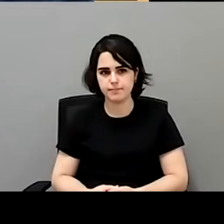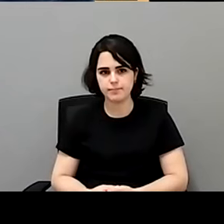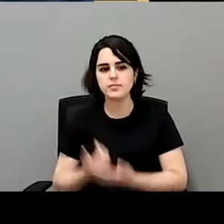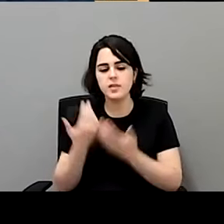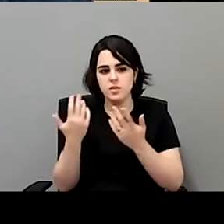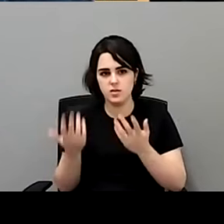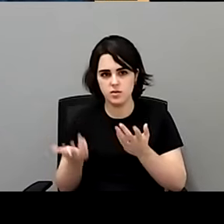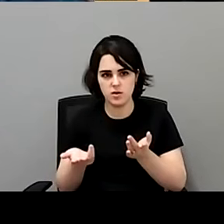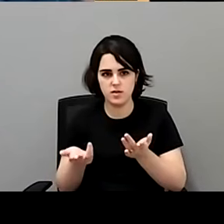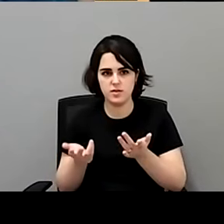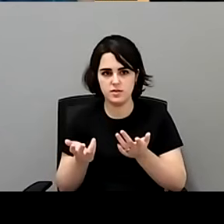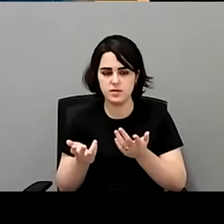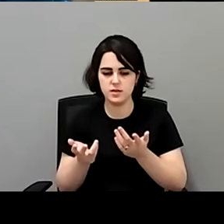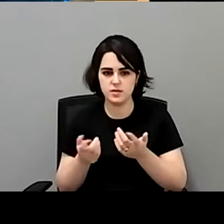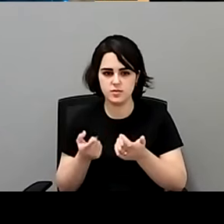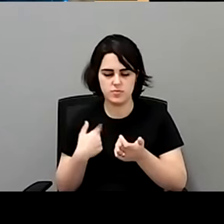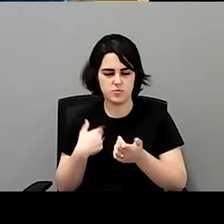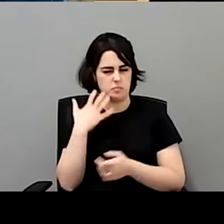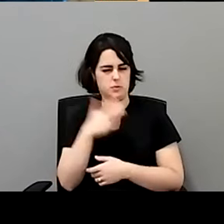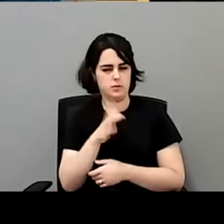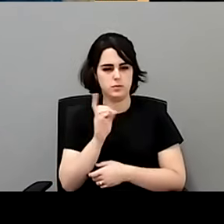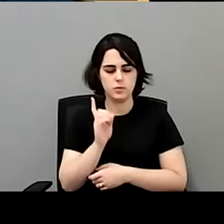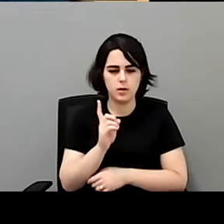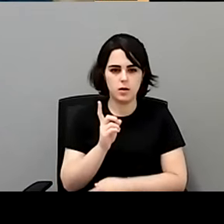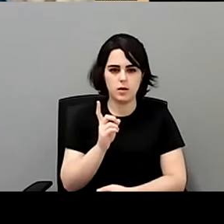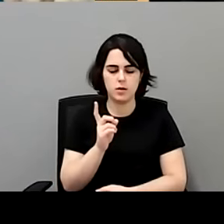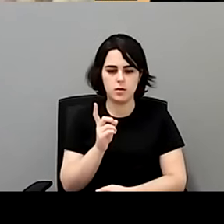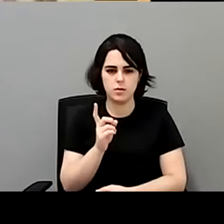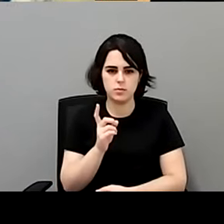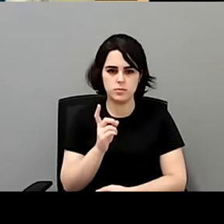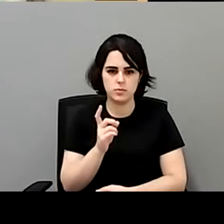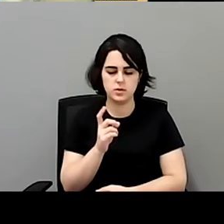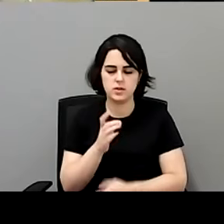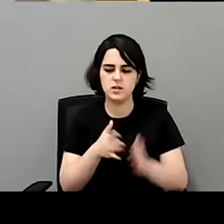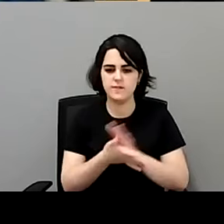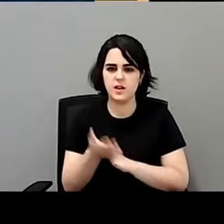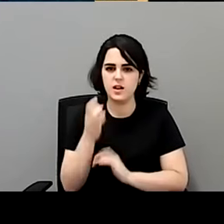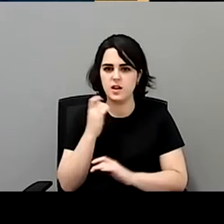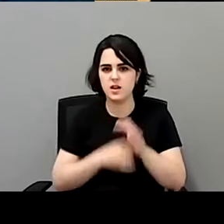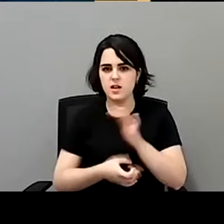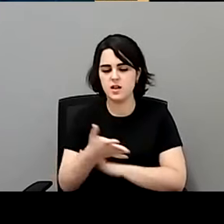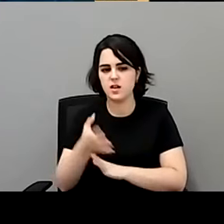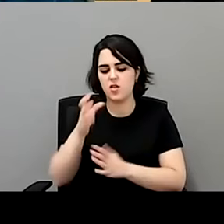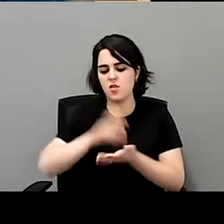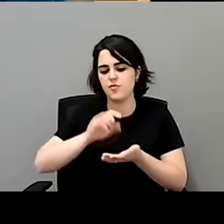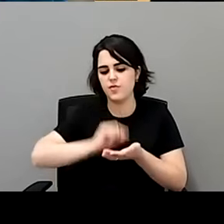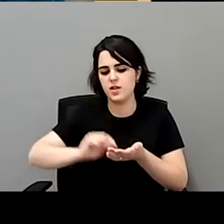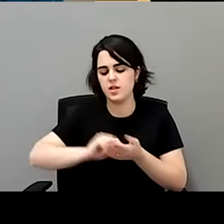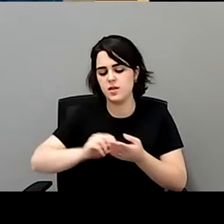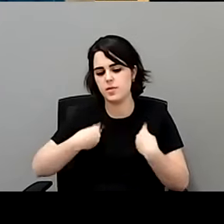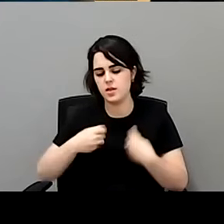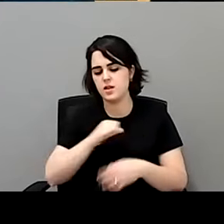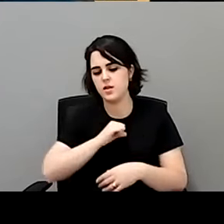Entonces, no nos engañemos. No se trata de crear oficinas de vida